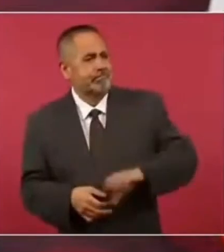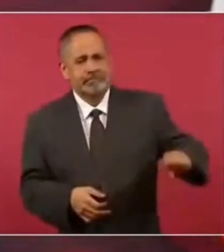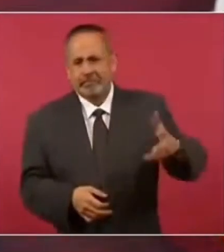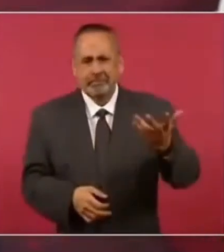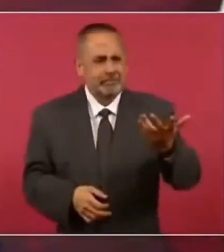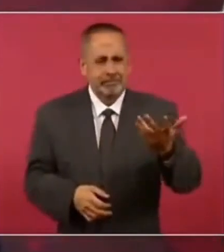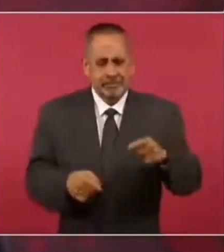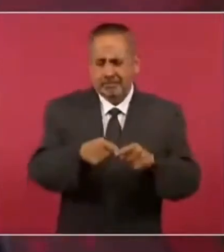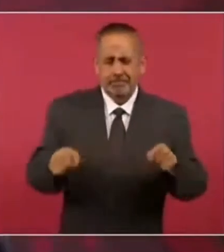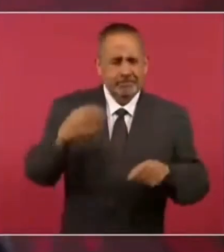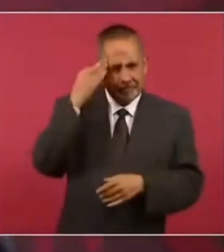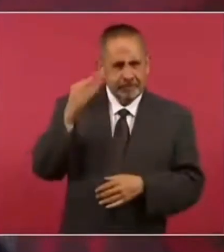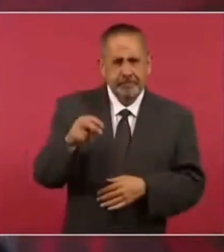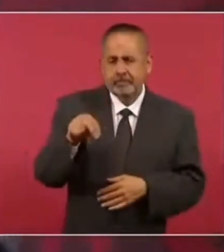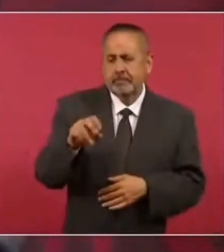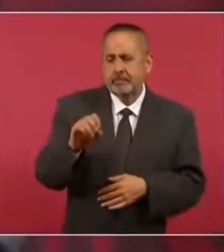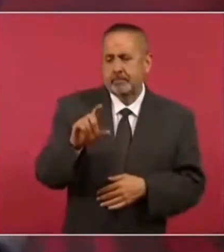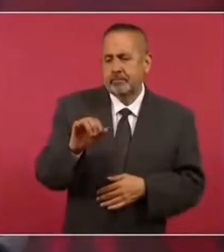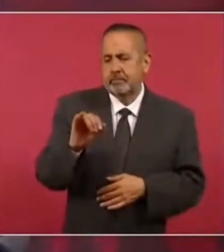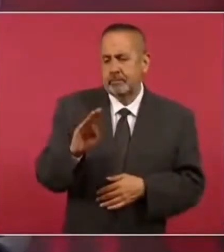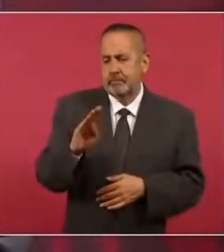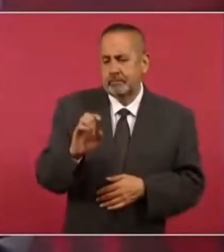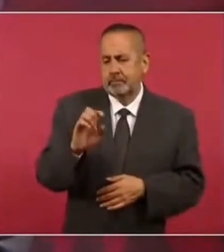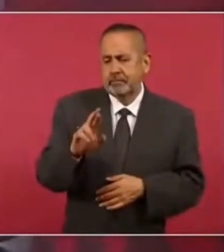como en el periodo neoliberal,